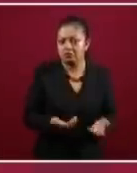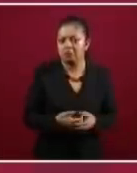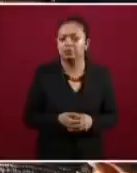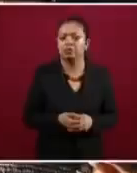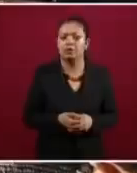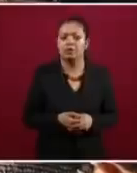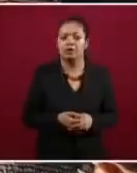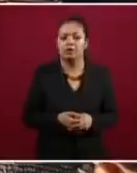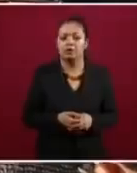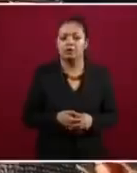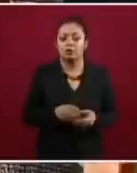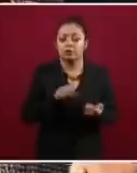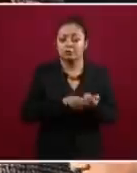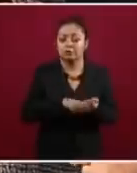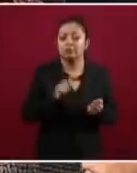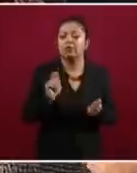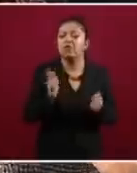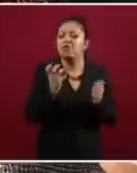la negociación